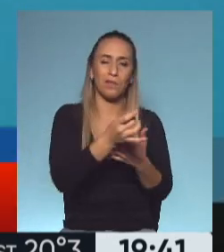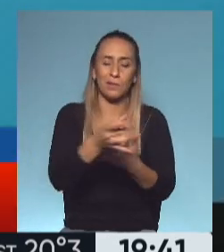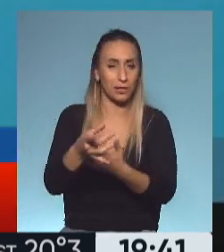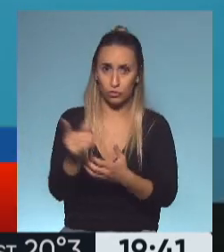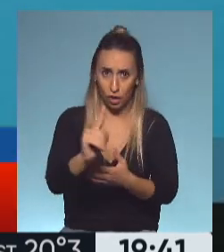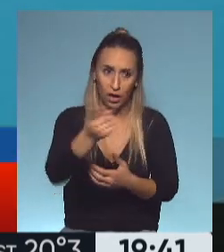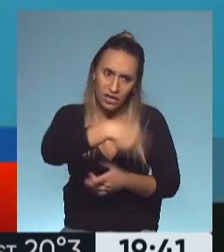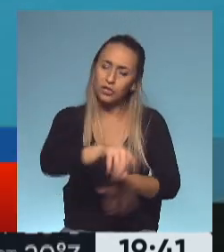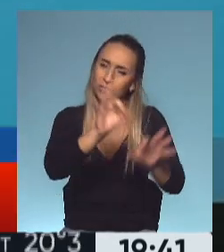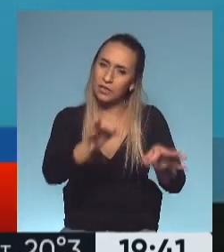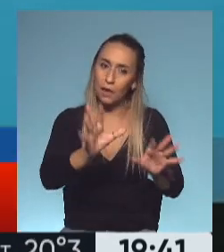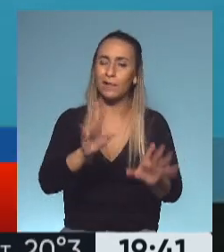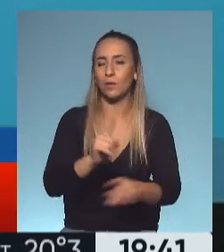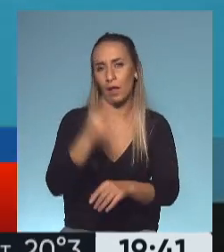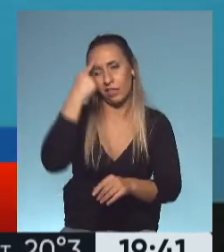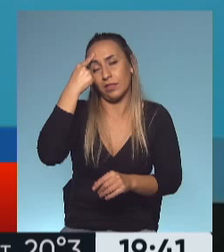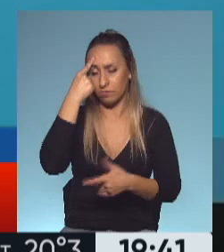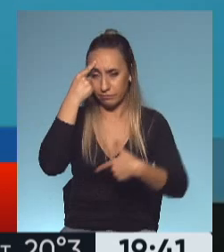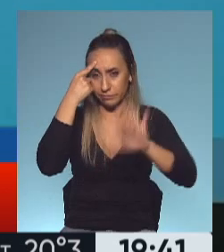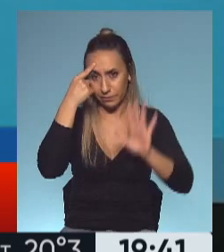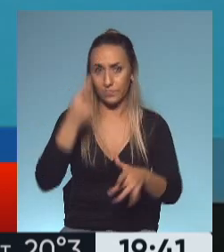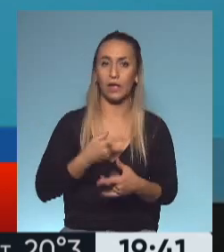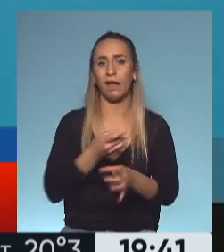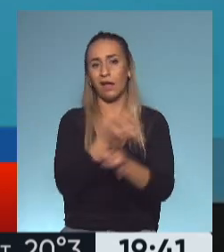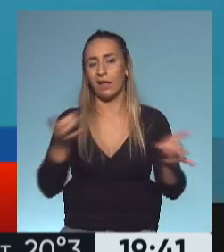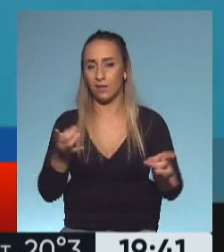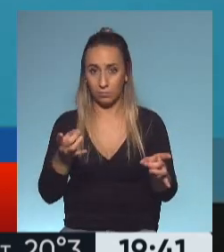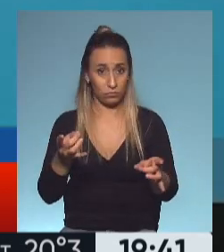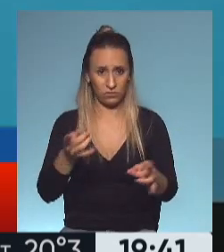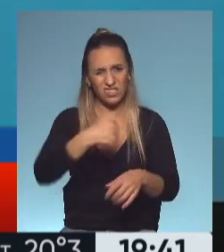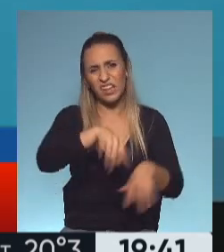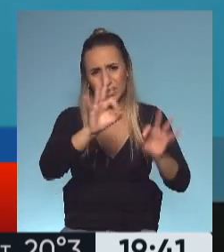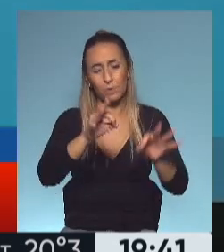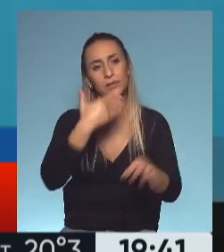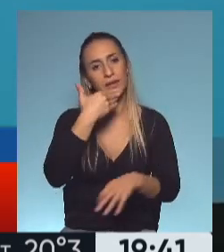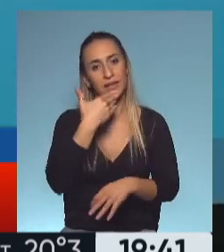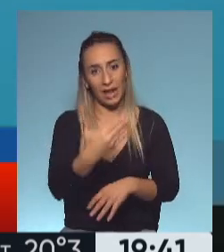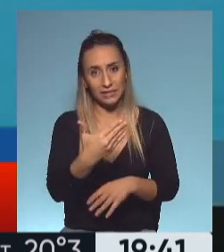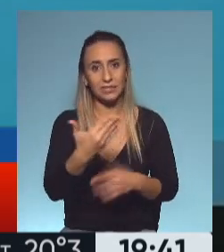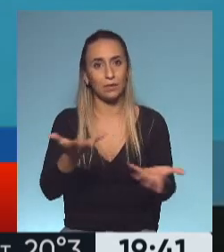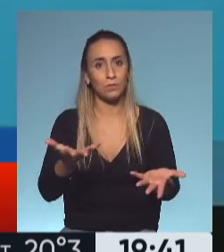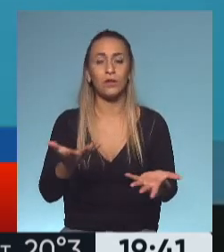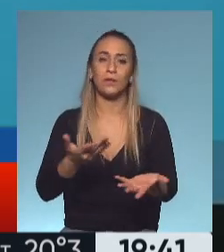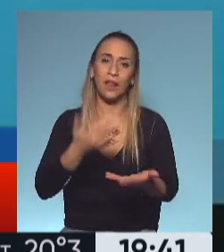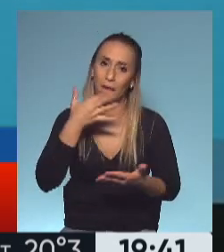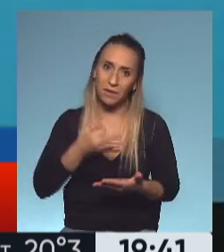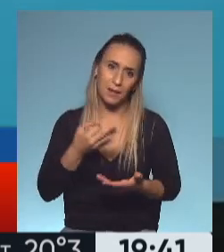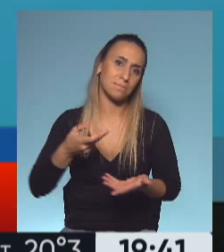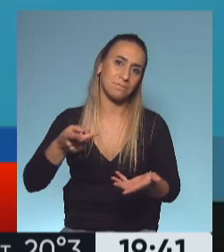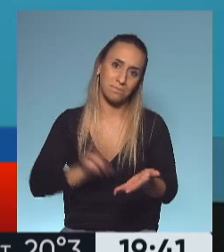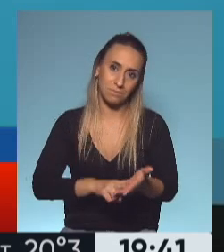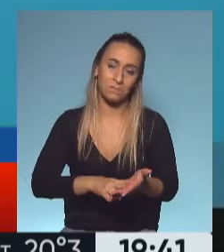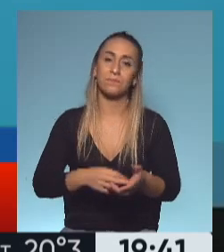por inconsciencia o por temeridad. Así que, de nuevo, reiterarles el